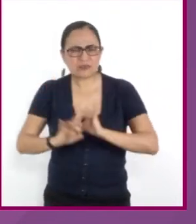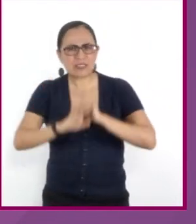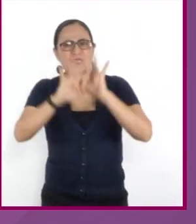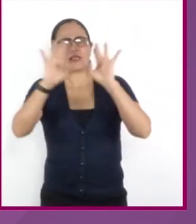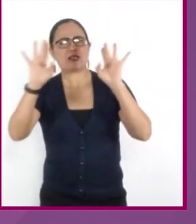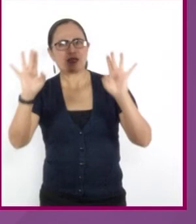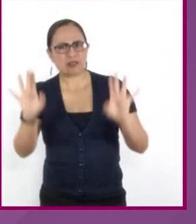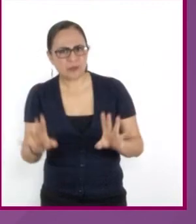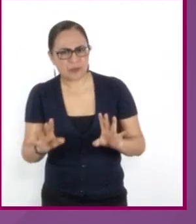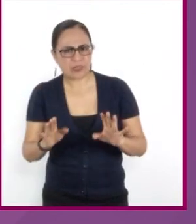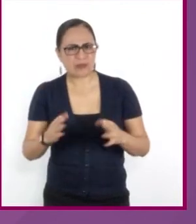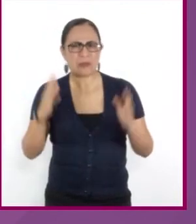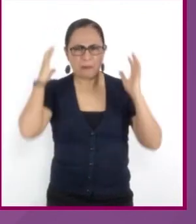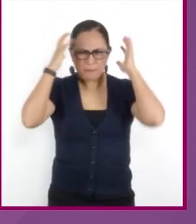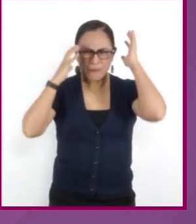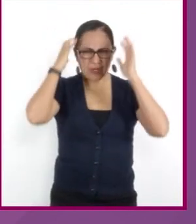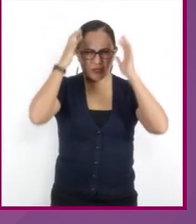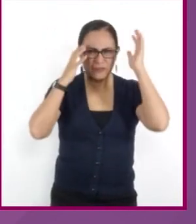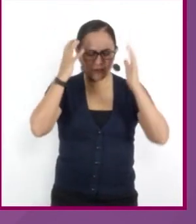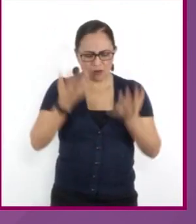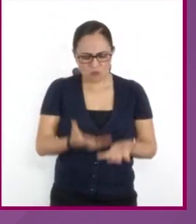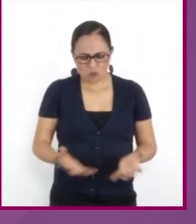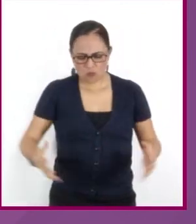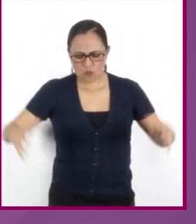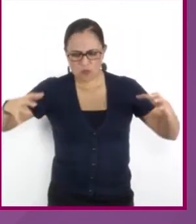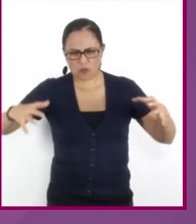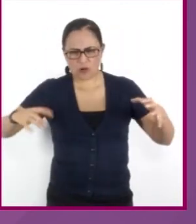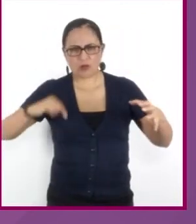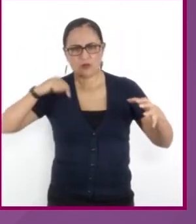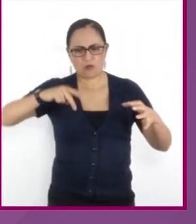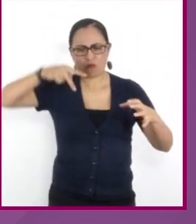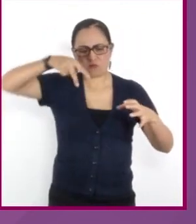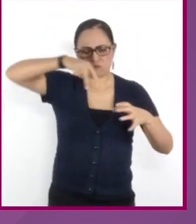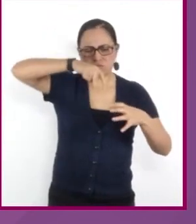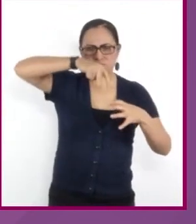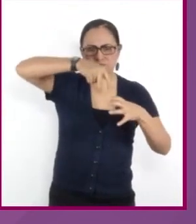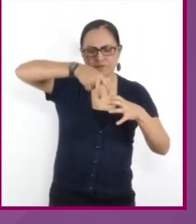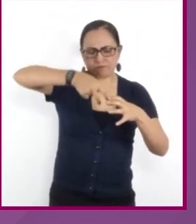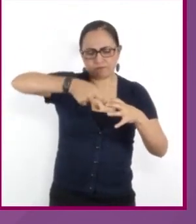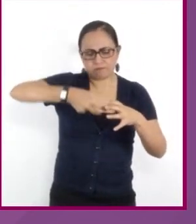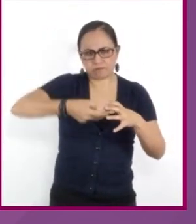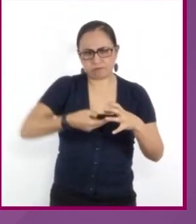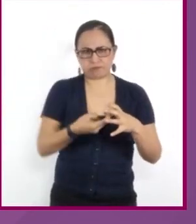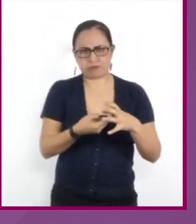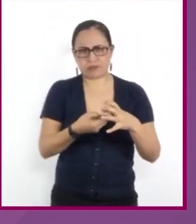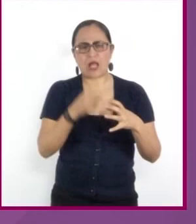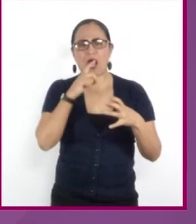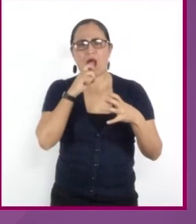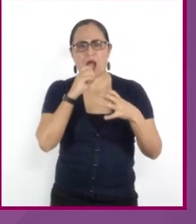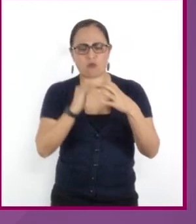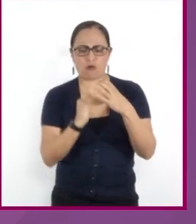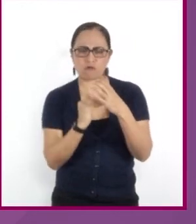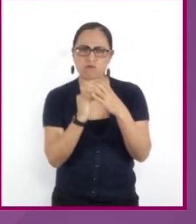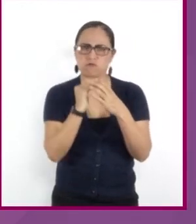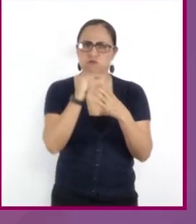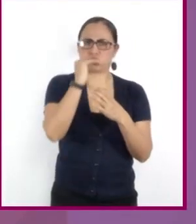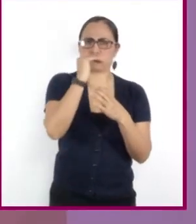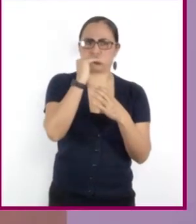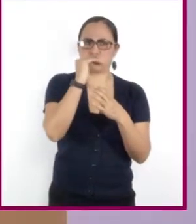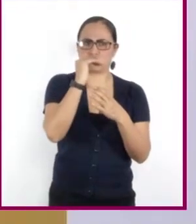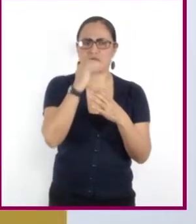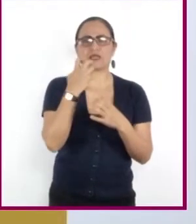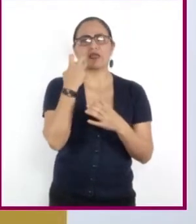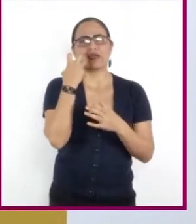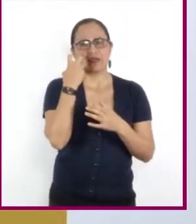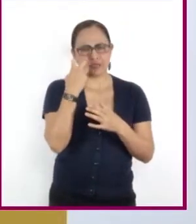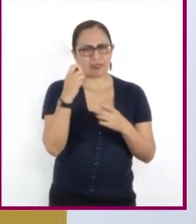en una tina, Arquímedes se percató de que conforme se iba adentrando en la tina, el volumen de agua subía, lo que lo